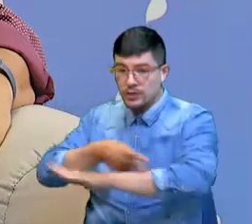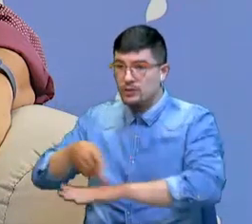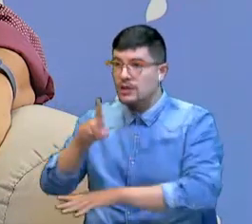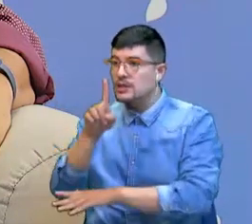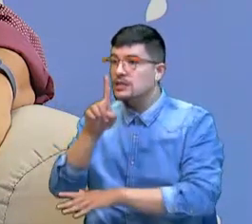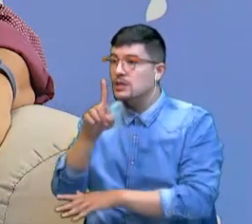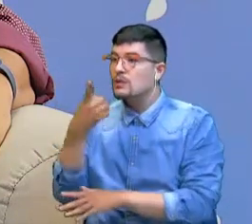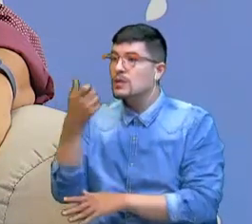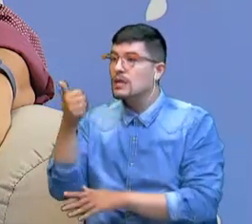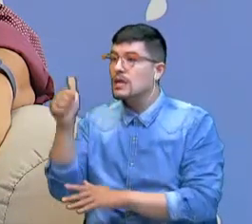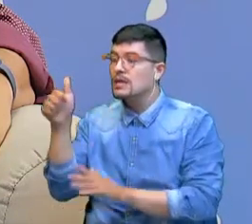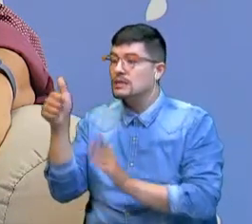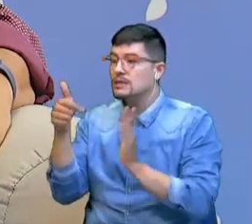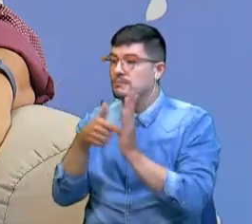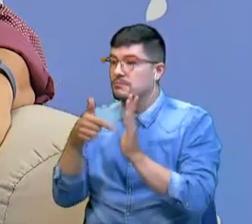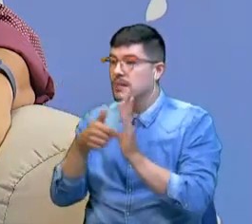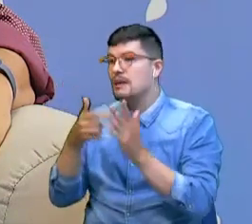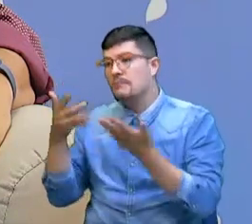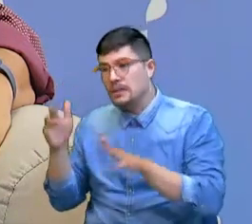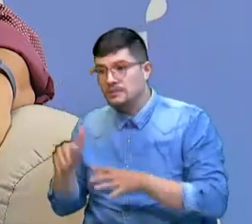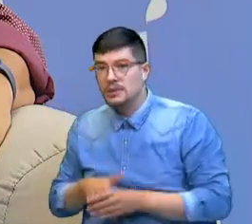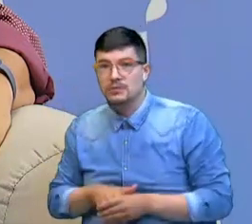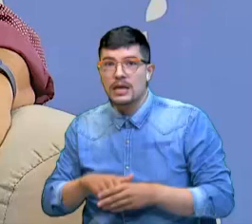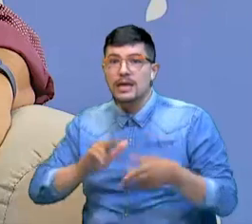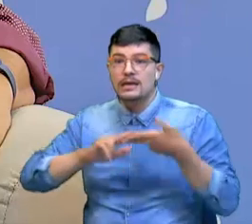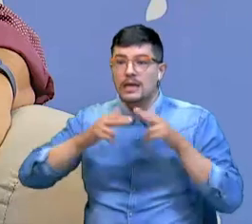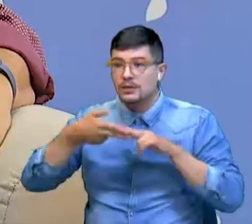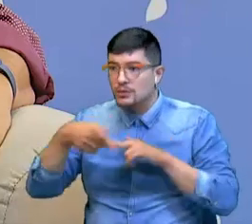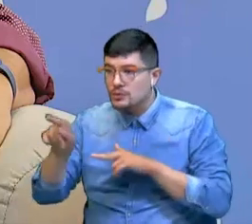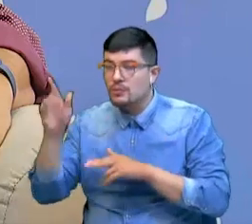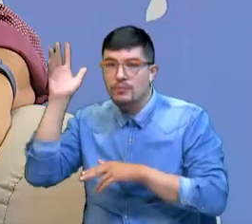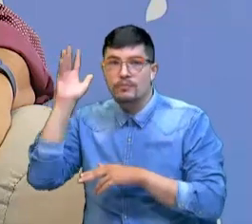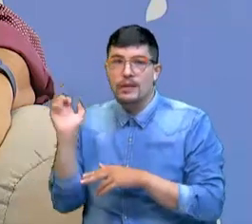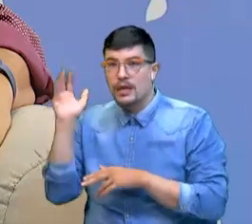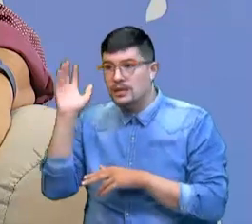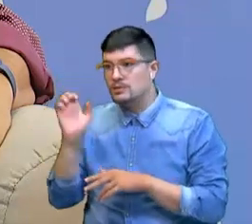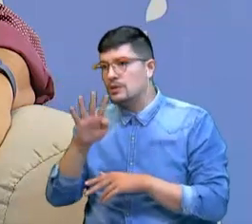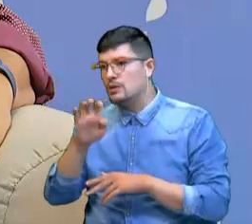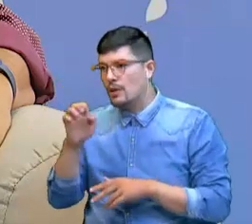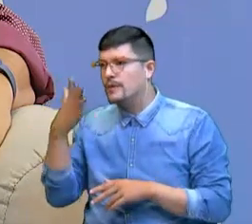2.110.000 pesos aproximadamente, respecto a una pensión de